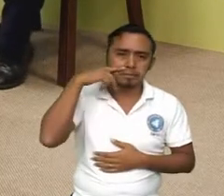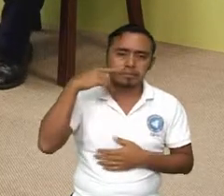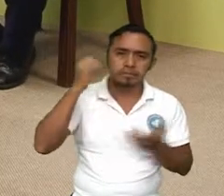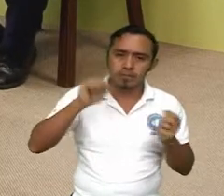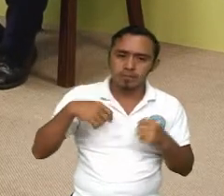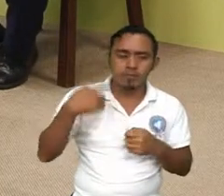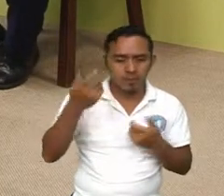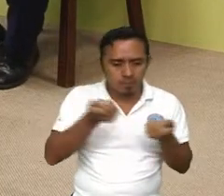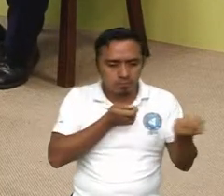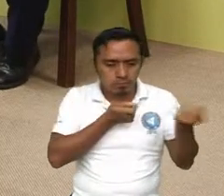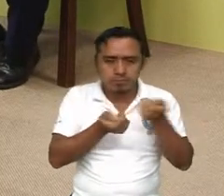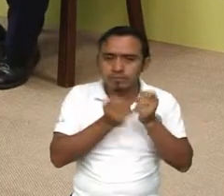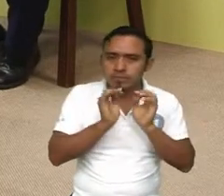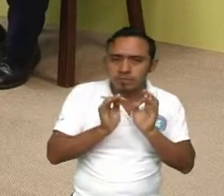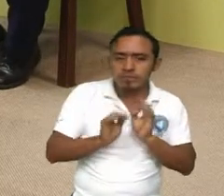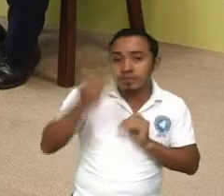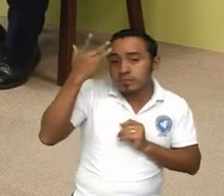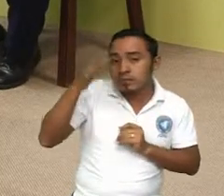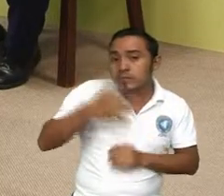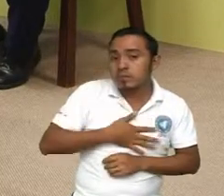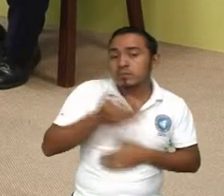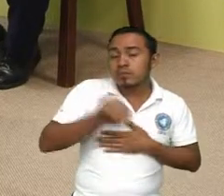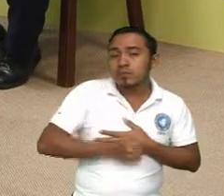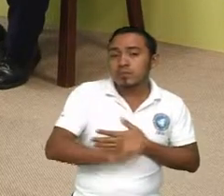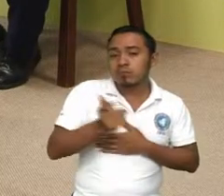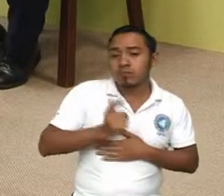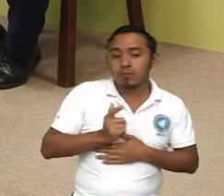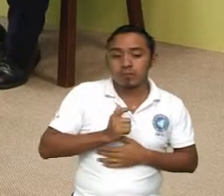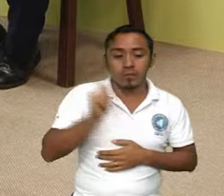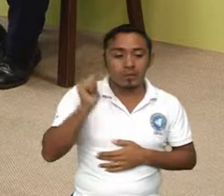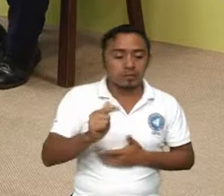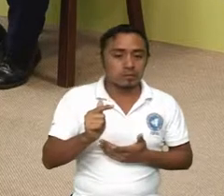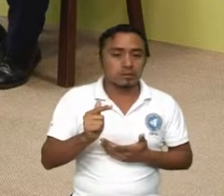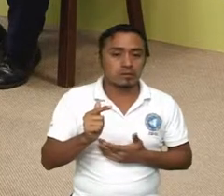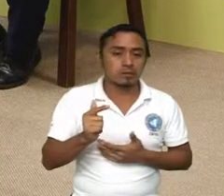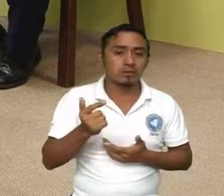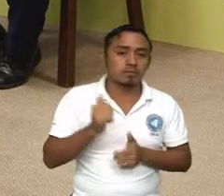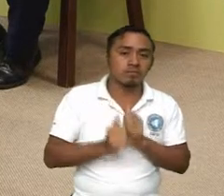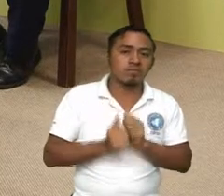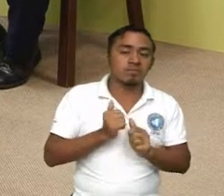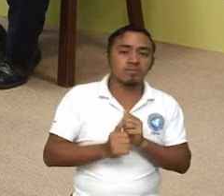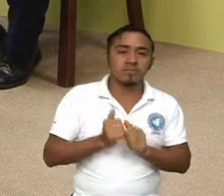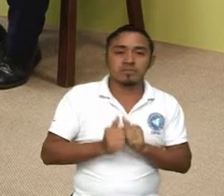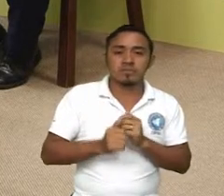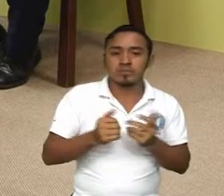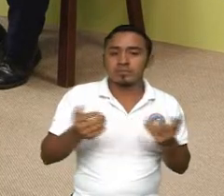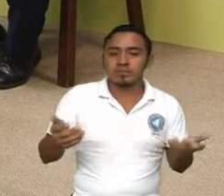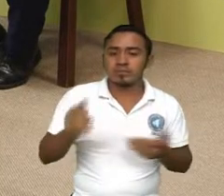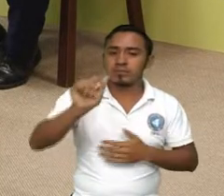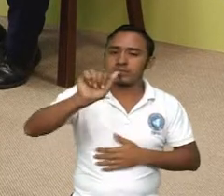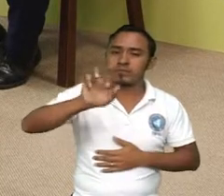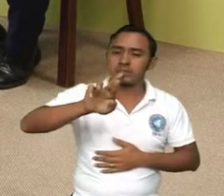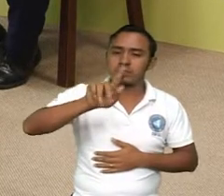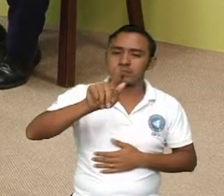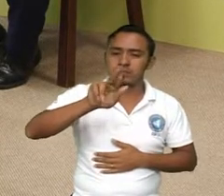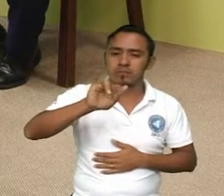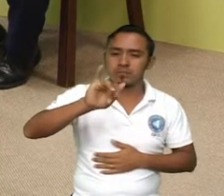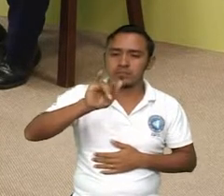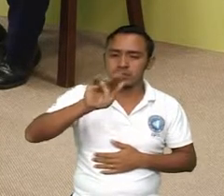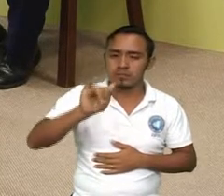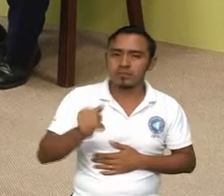este doctor para saber si su hijo está presentando síntomas de que puede tener una artritis juvenil